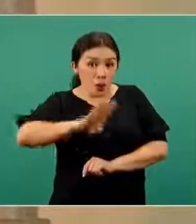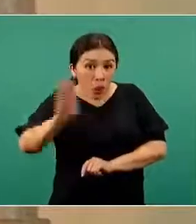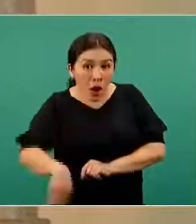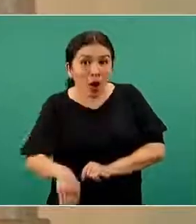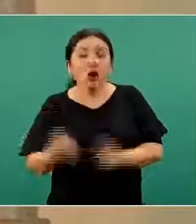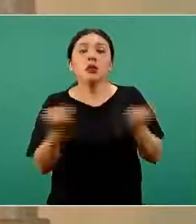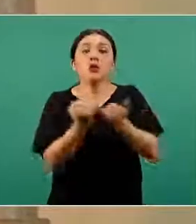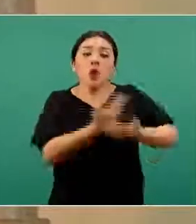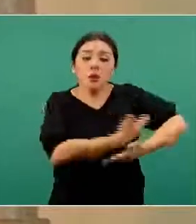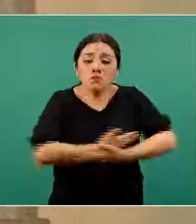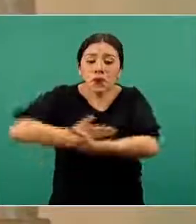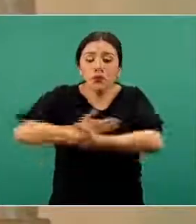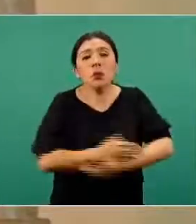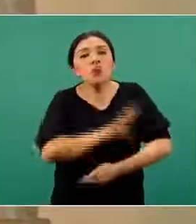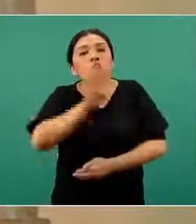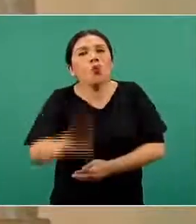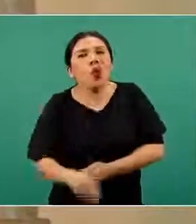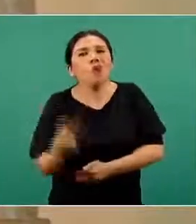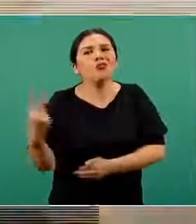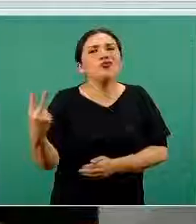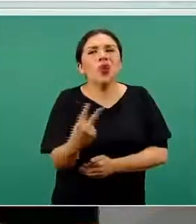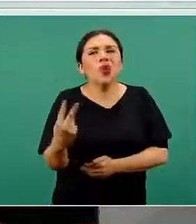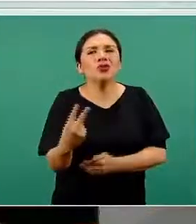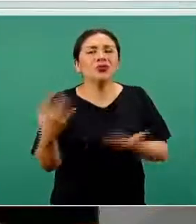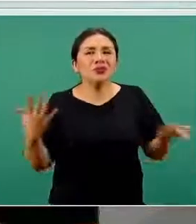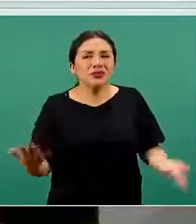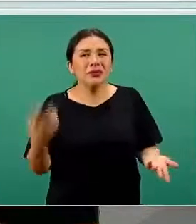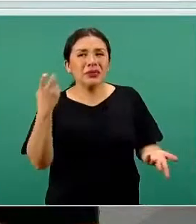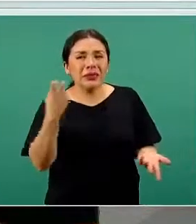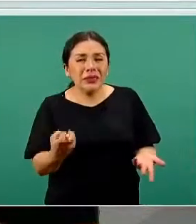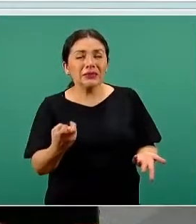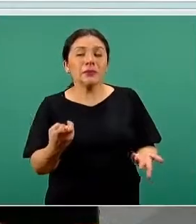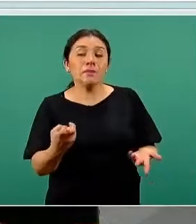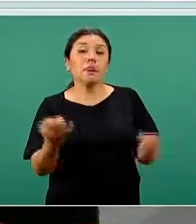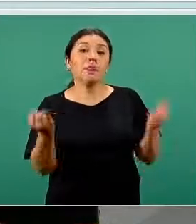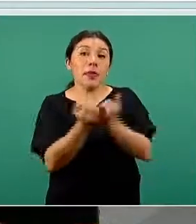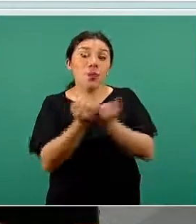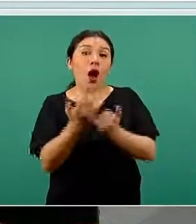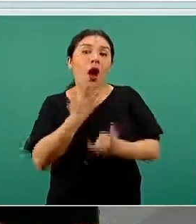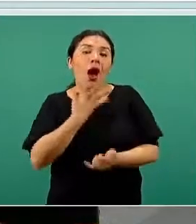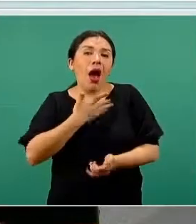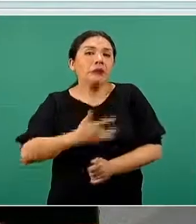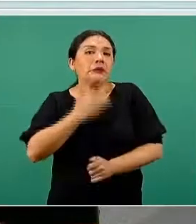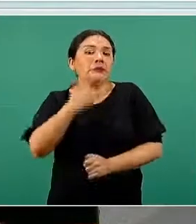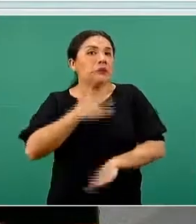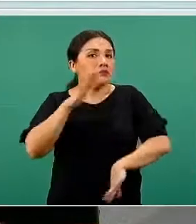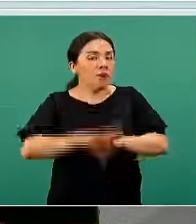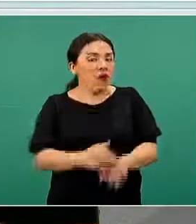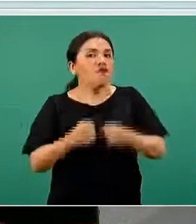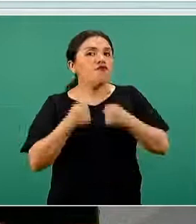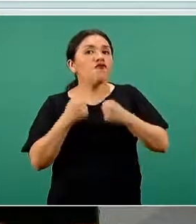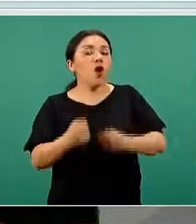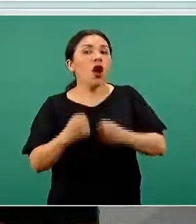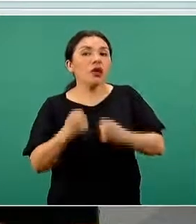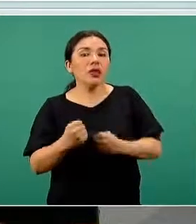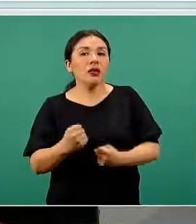una muerte para el producto, y finalmente tiene un profundo impacto